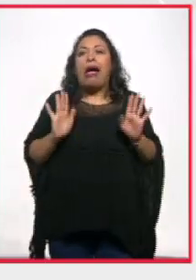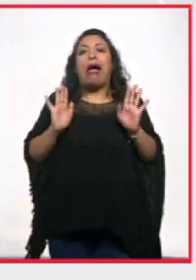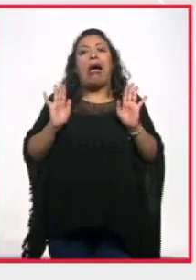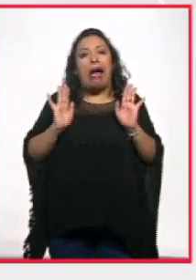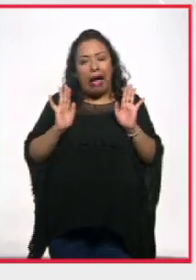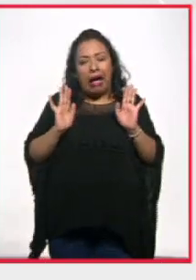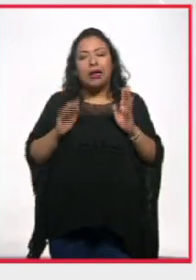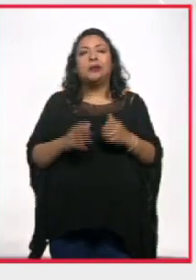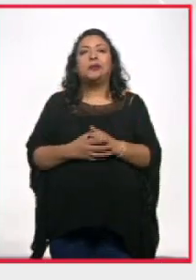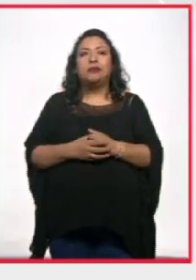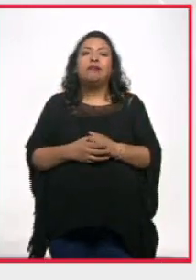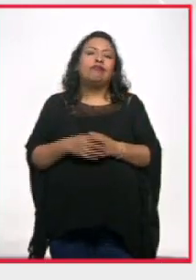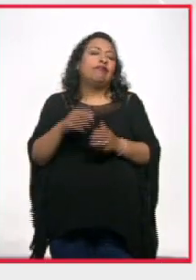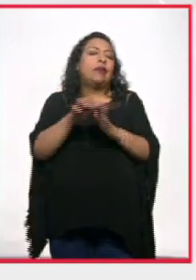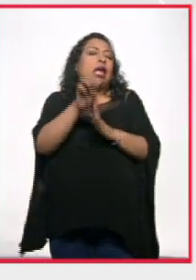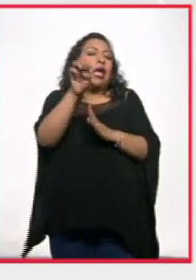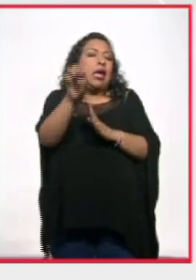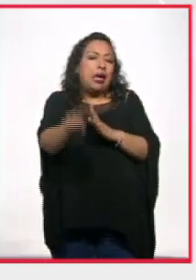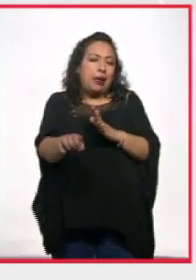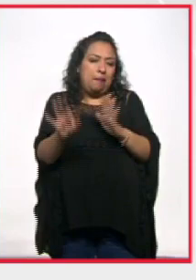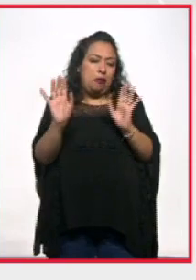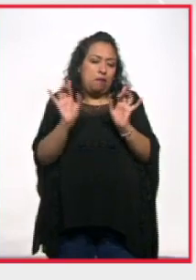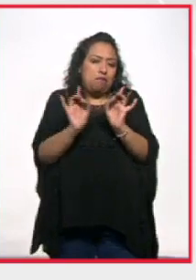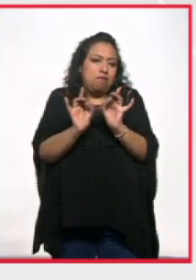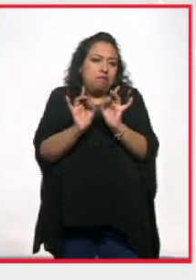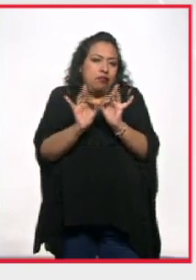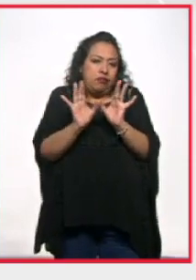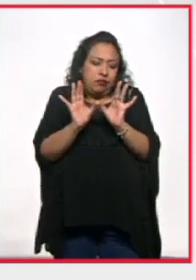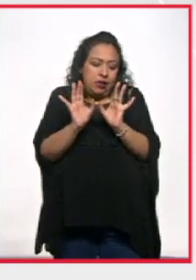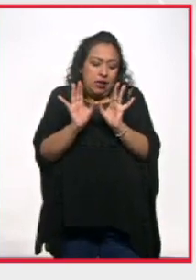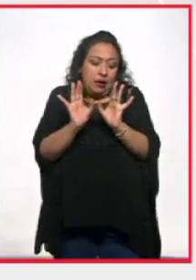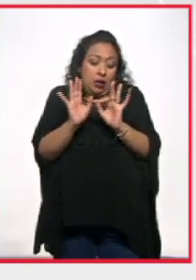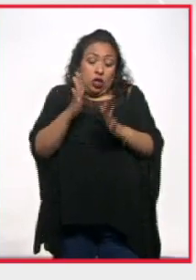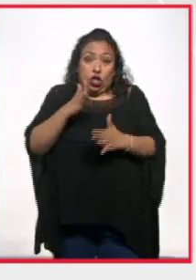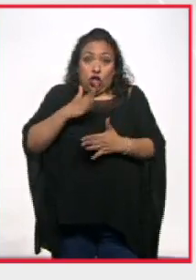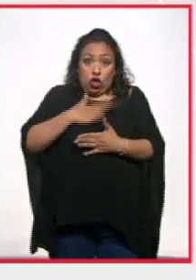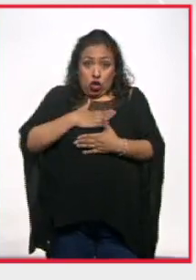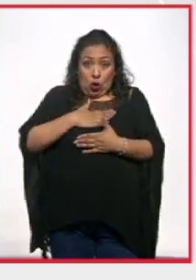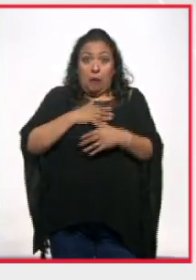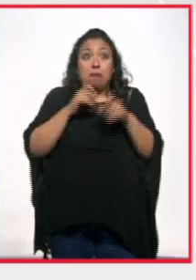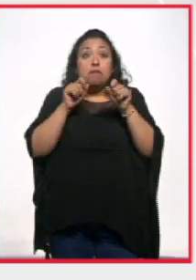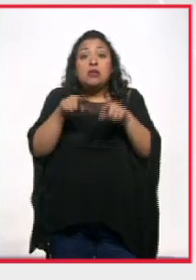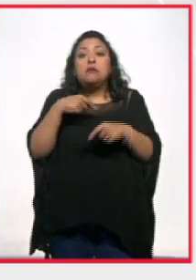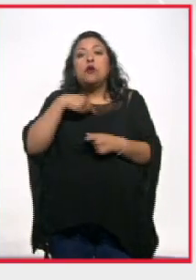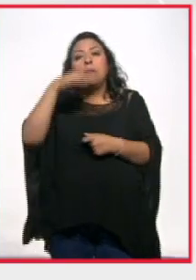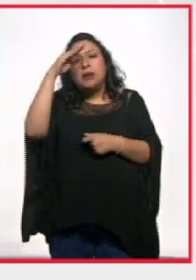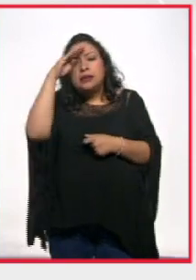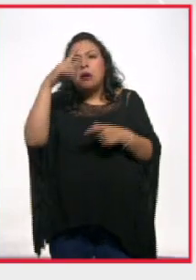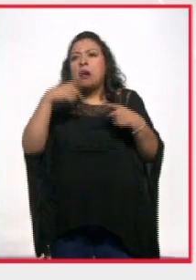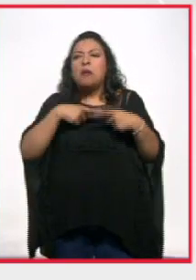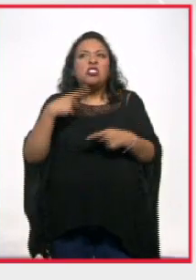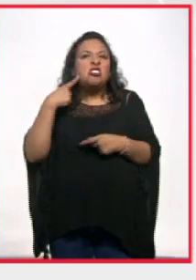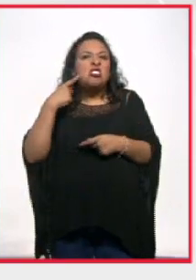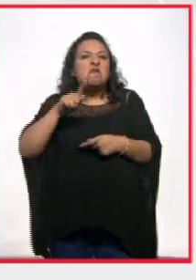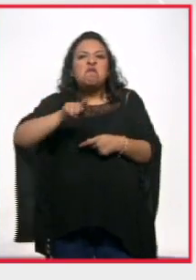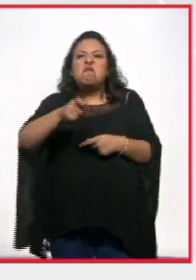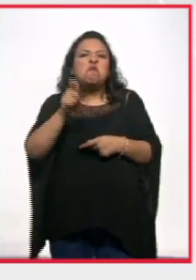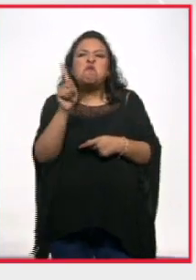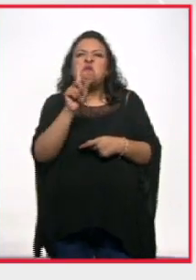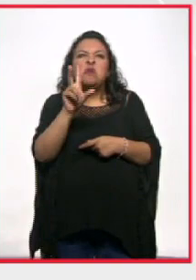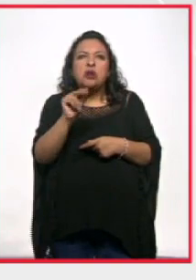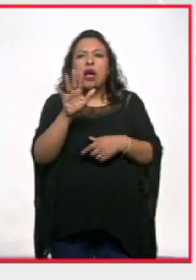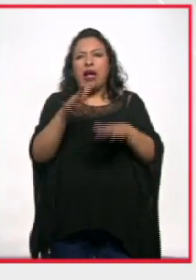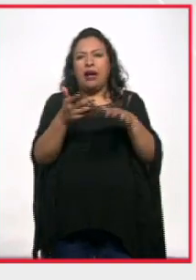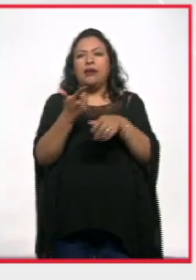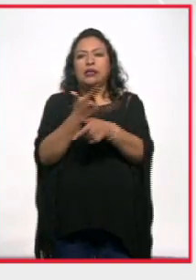que es un ejemplo de algo que sucede mucho, ¿no? Y yo al mismo tiempo también pensaba que la gente no lo escuchaba mucho. A veces me subo